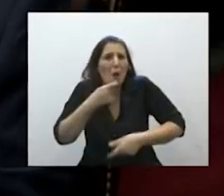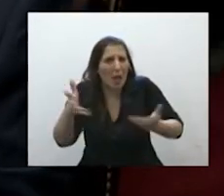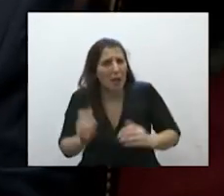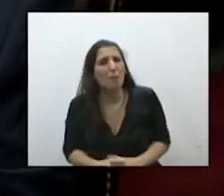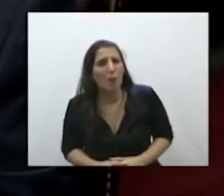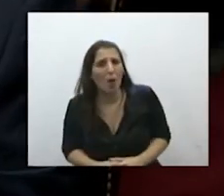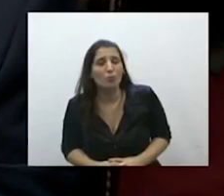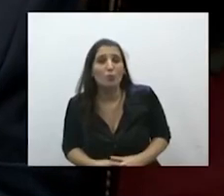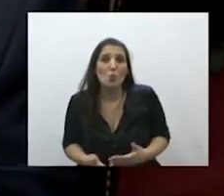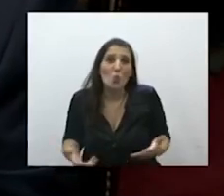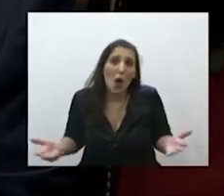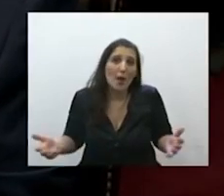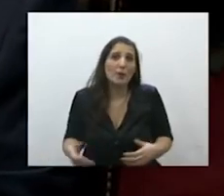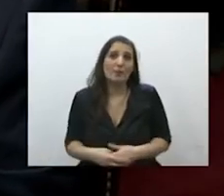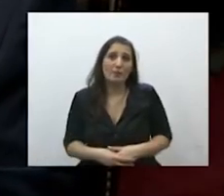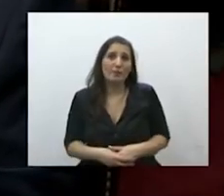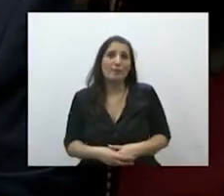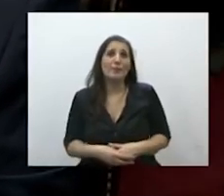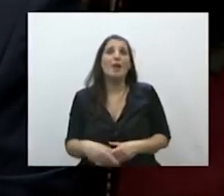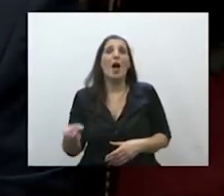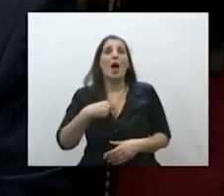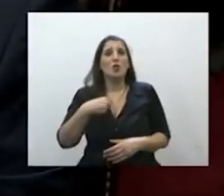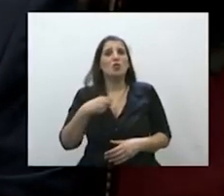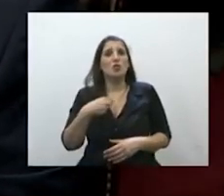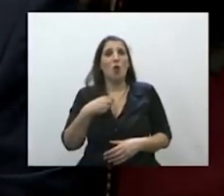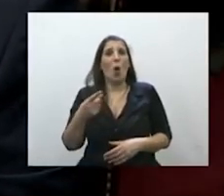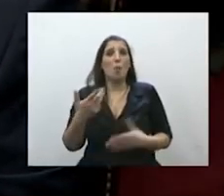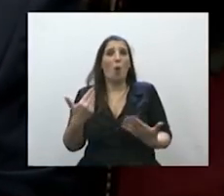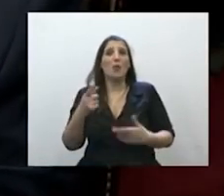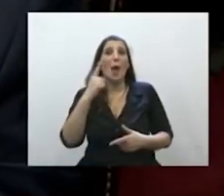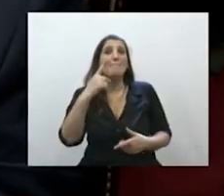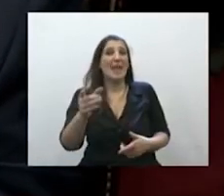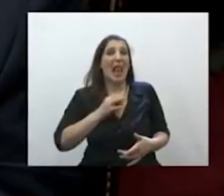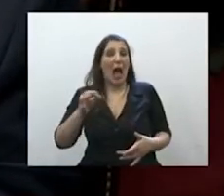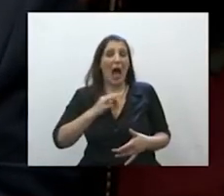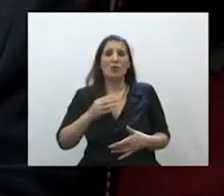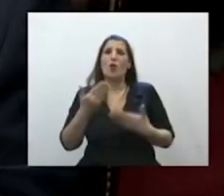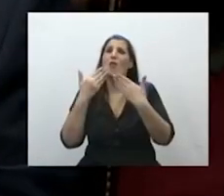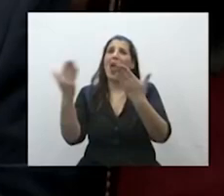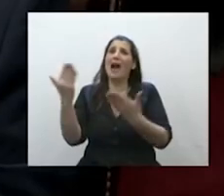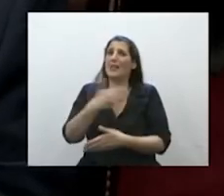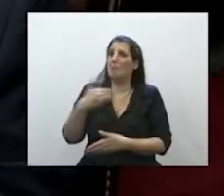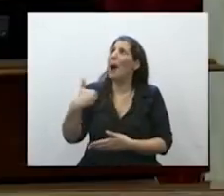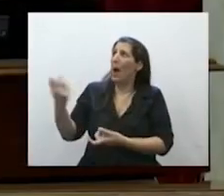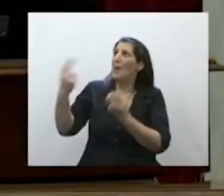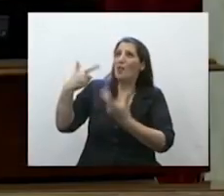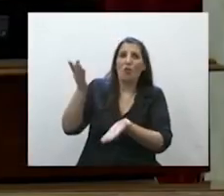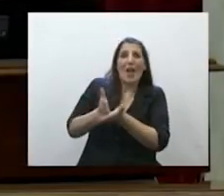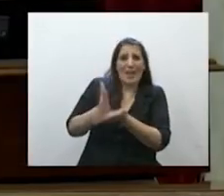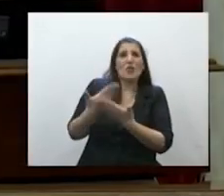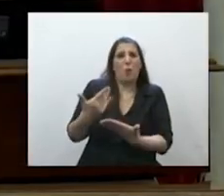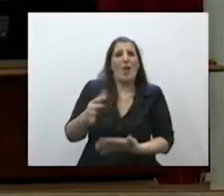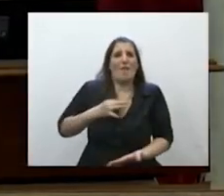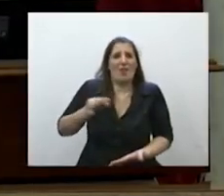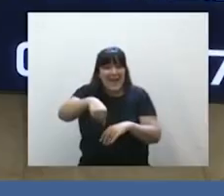yo participo de esta vida, me encanta la vida. Yo podría vivir 1000 años acá. Le agradezco a mi madre que me dio el derecho a la existencia, que no me niego el